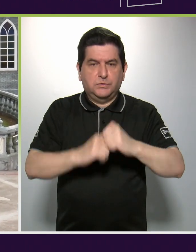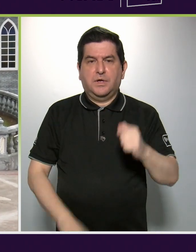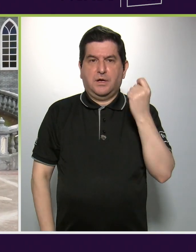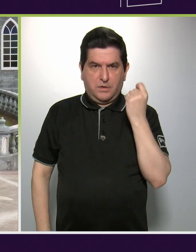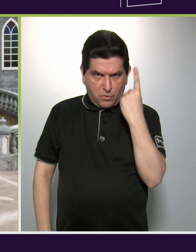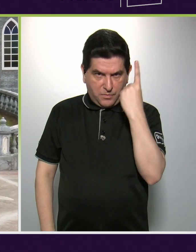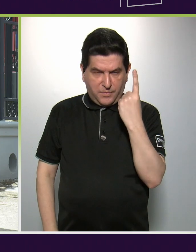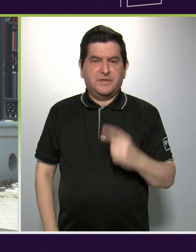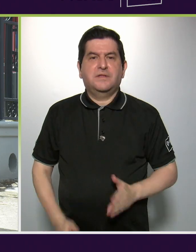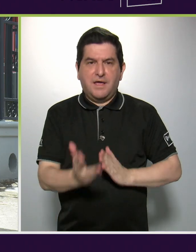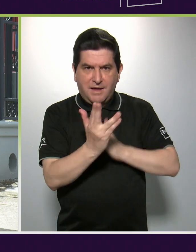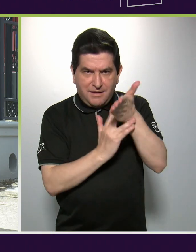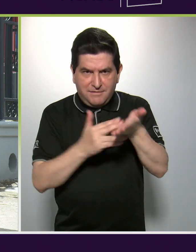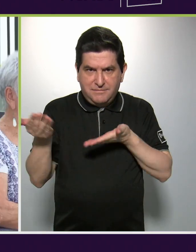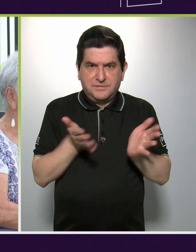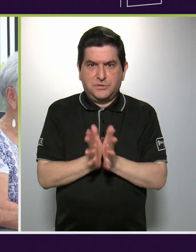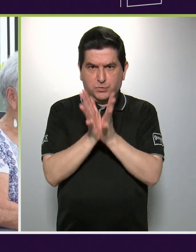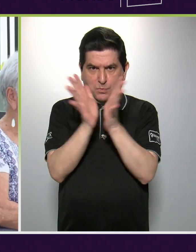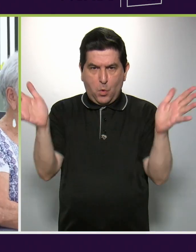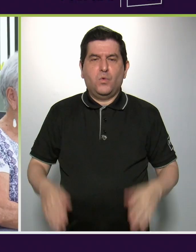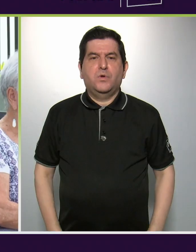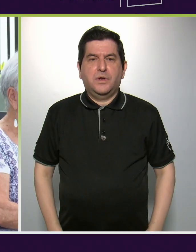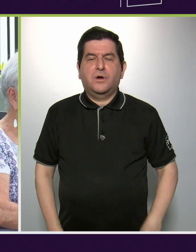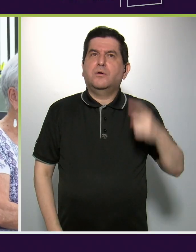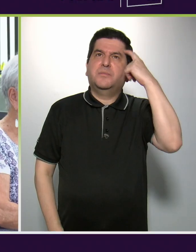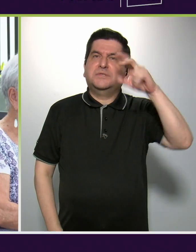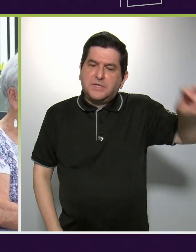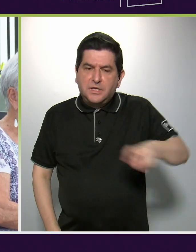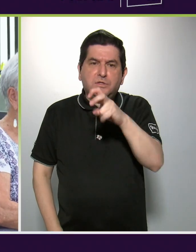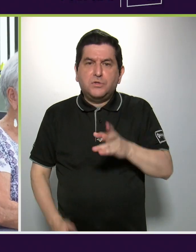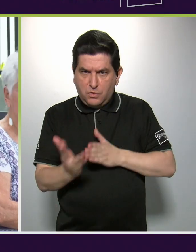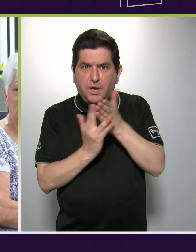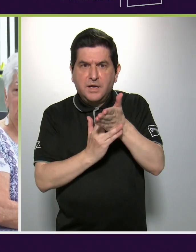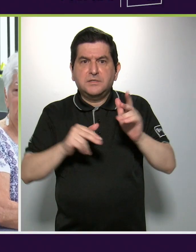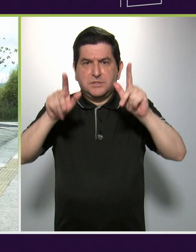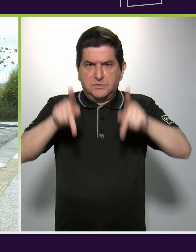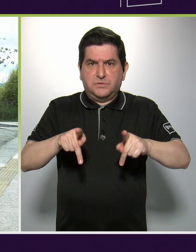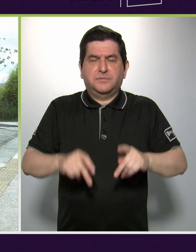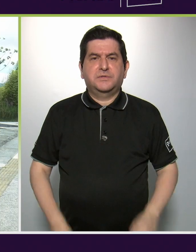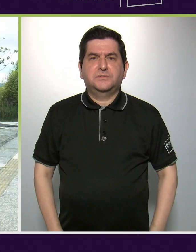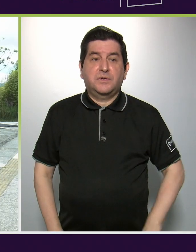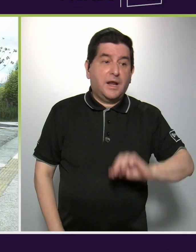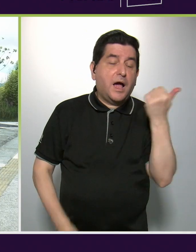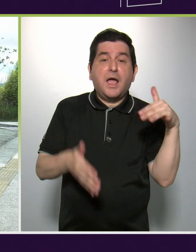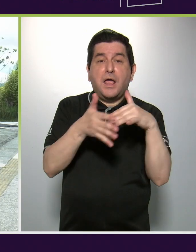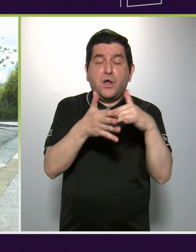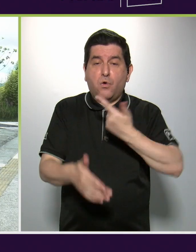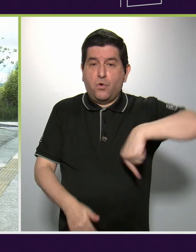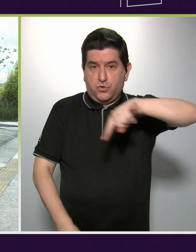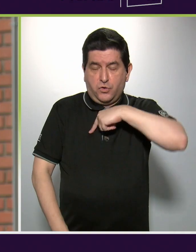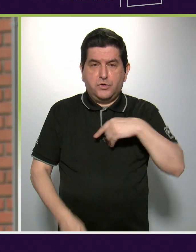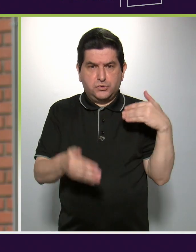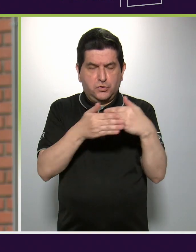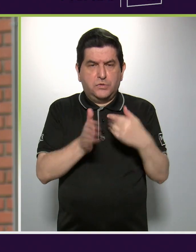que entender si el acceso a los servicios públicos, pensemos en el transporte, es accesible para una persona o no. En otro estudio que